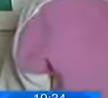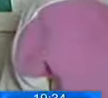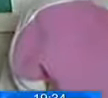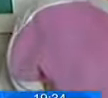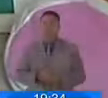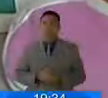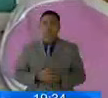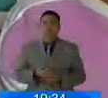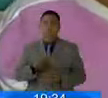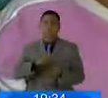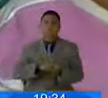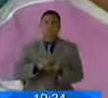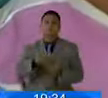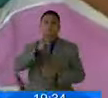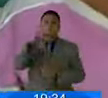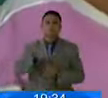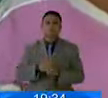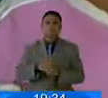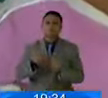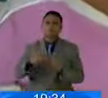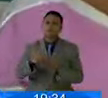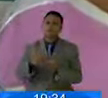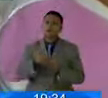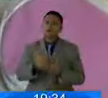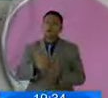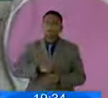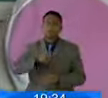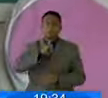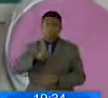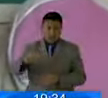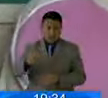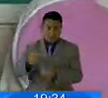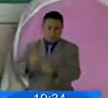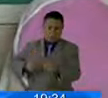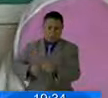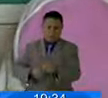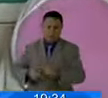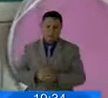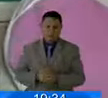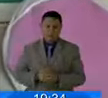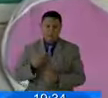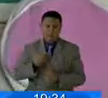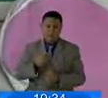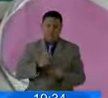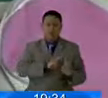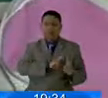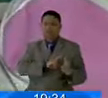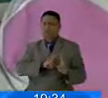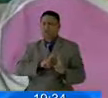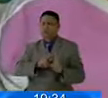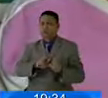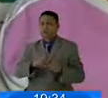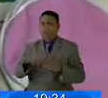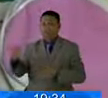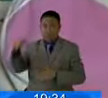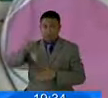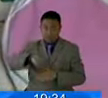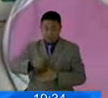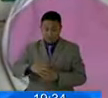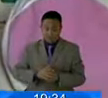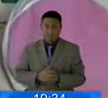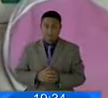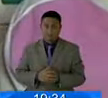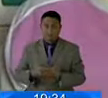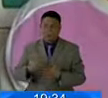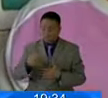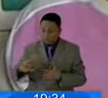Sobrinita viene y grita que auxilio porque a la tía Marcela apuñalaron. De ahí salimos. Ya vinimos acá, De